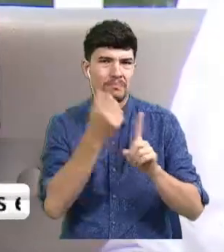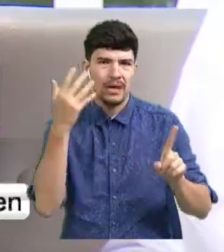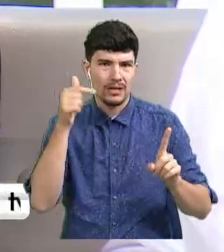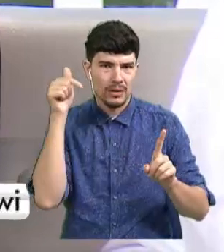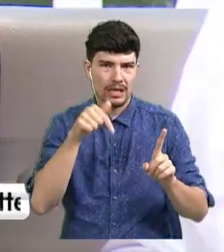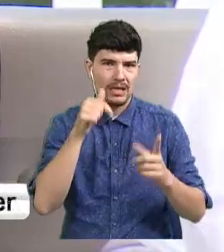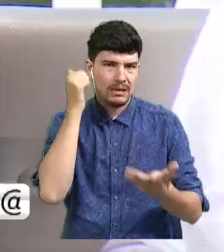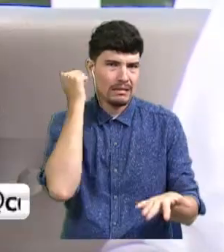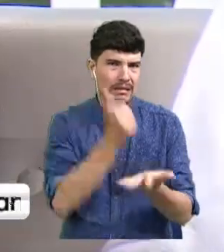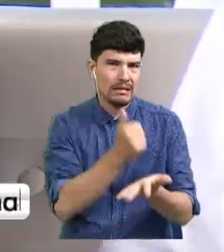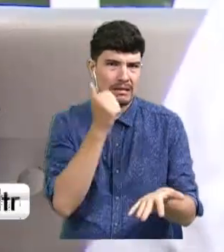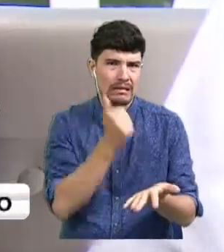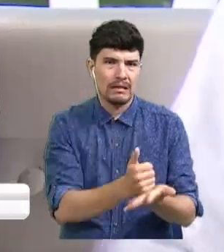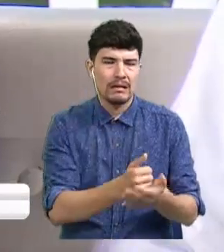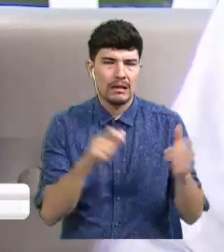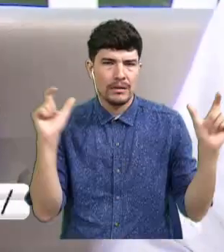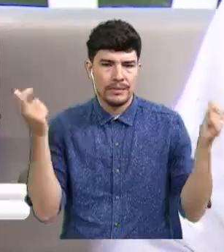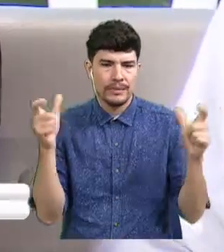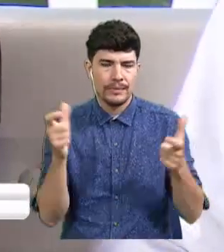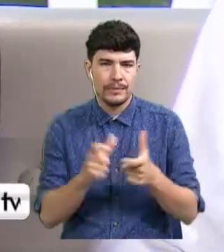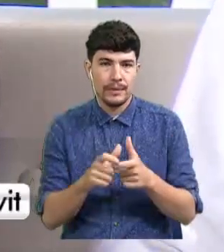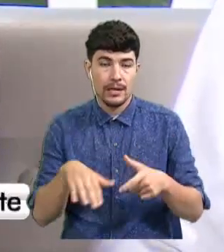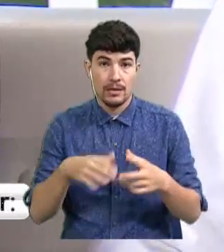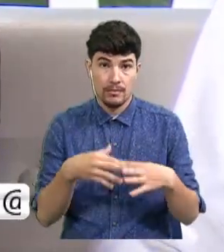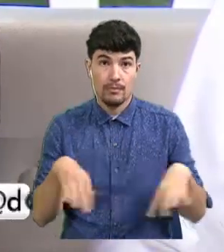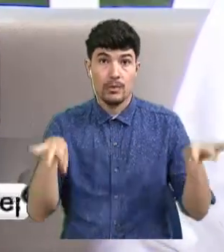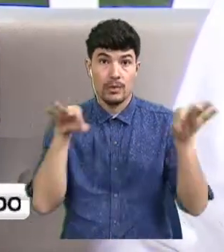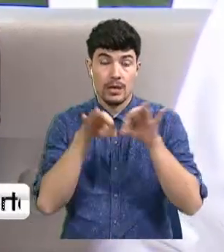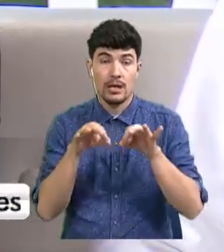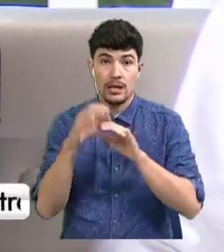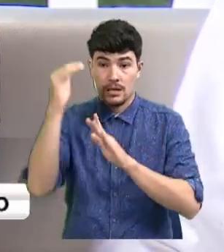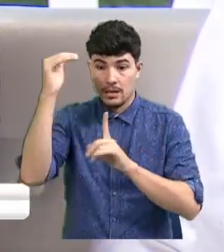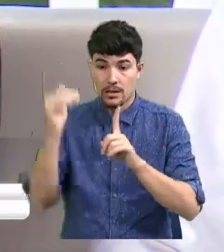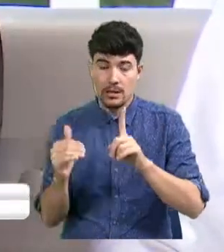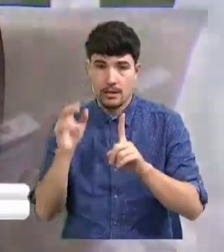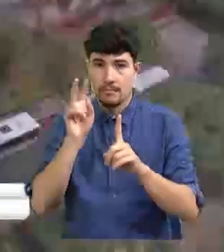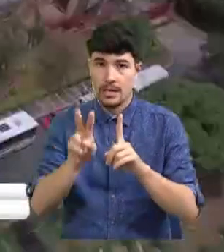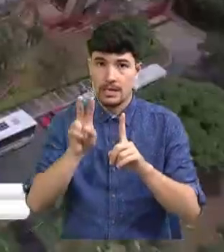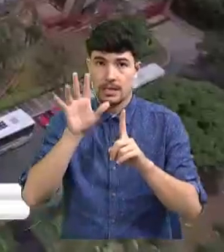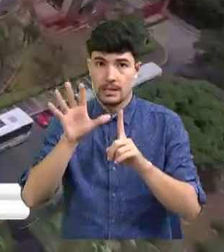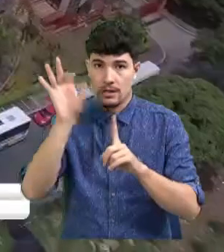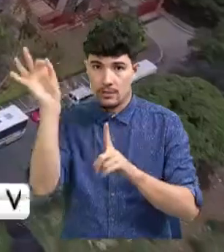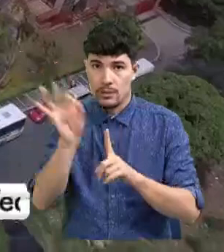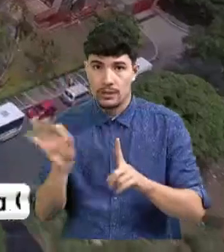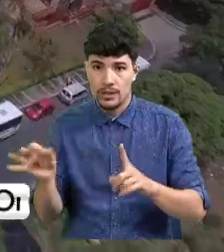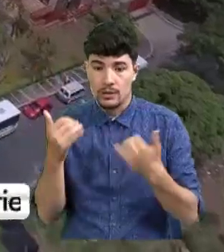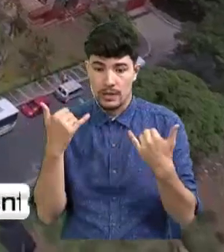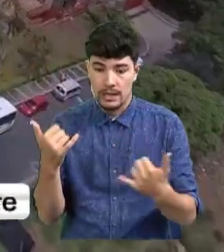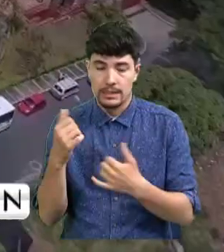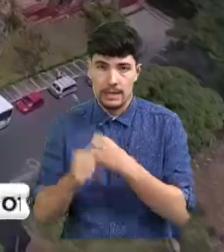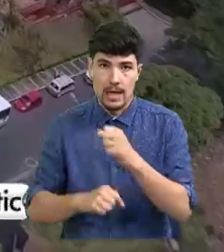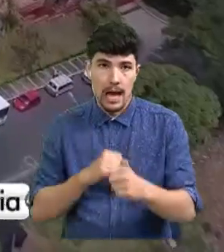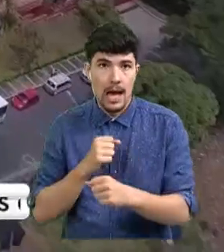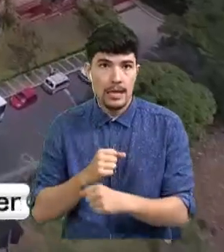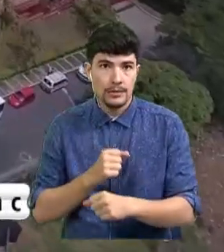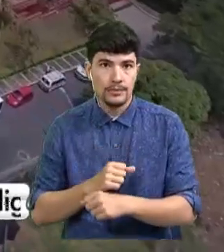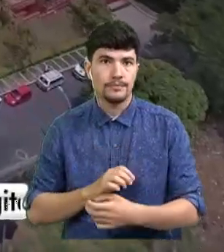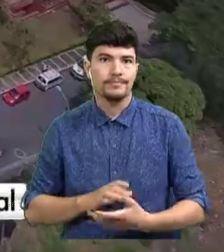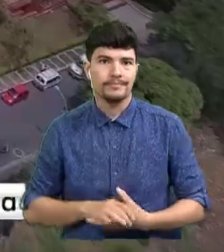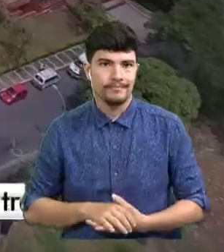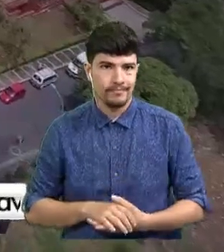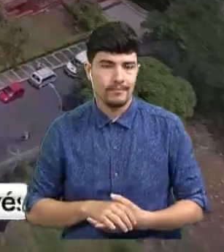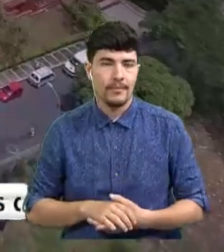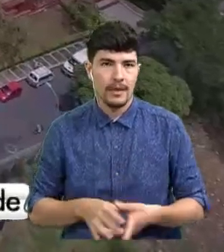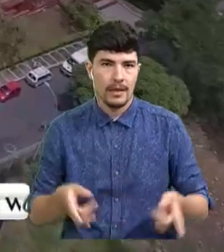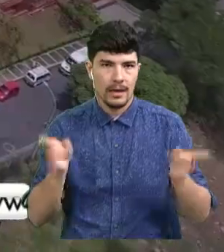es el homicidio, tenemos una reducción muy importante, una reducción del 25% en lo que va corrido del año.